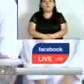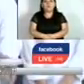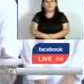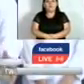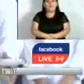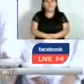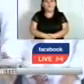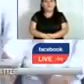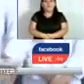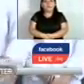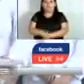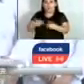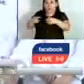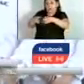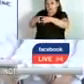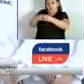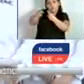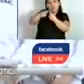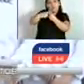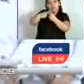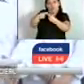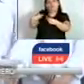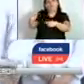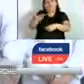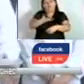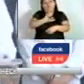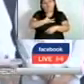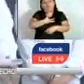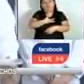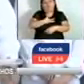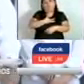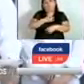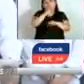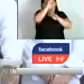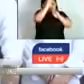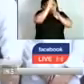Nosotros, como partido democrático,